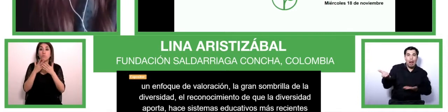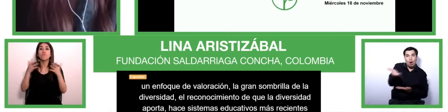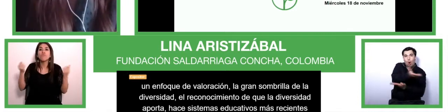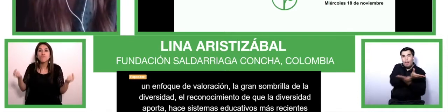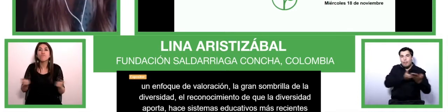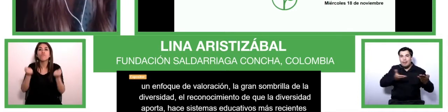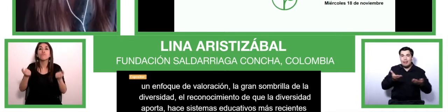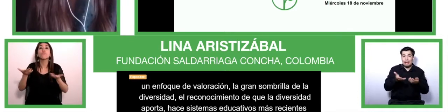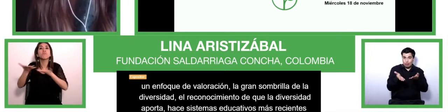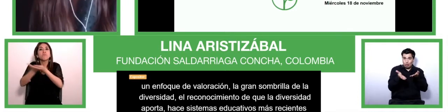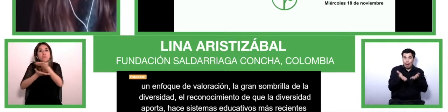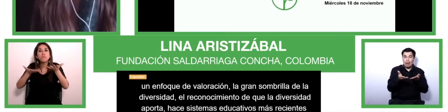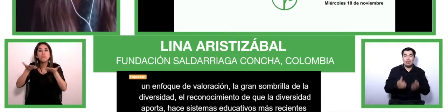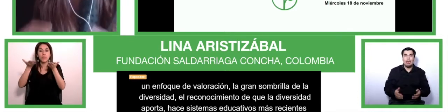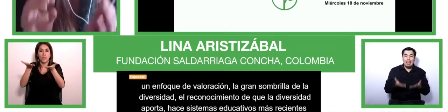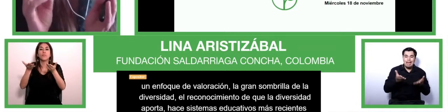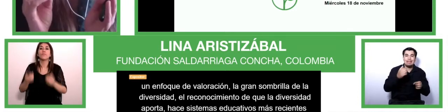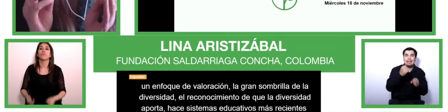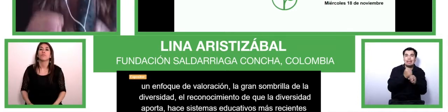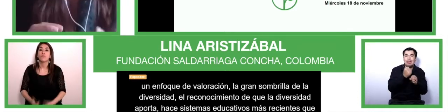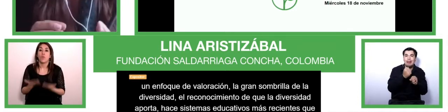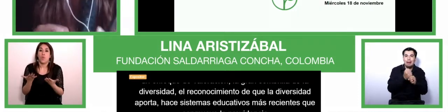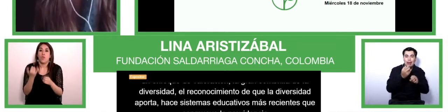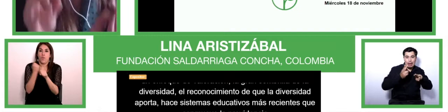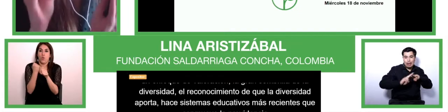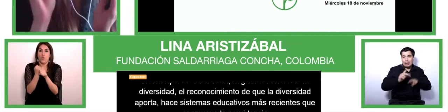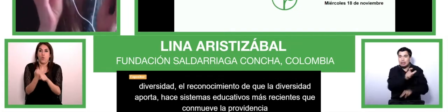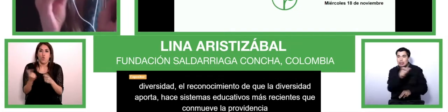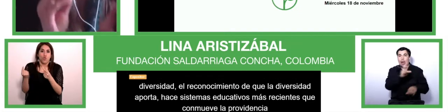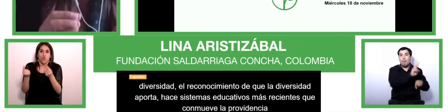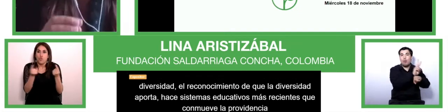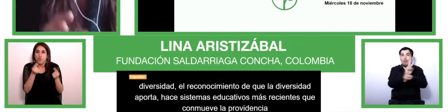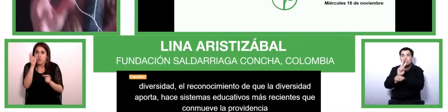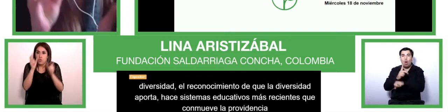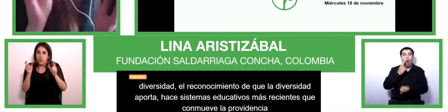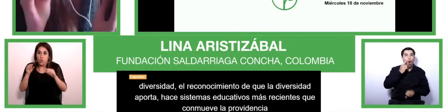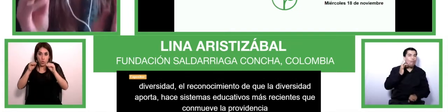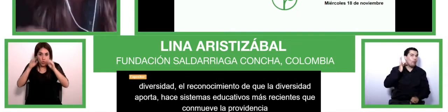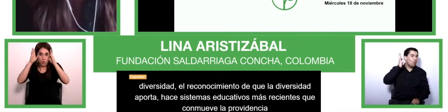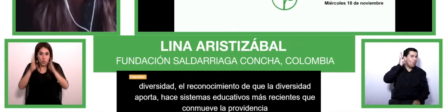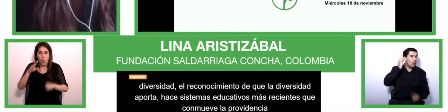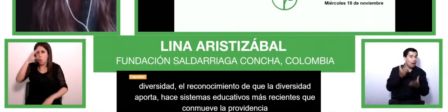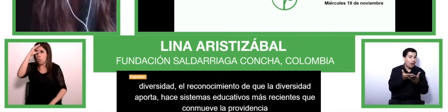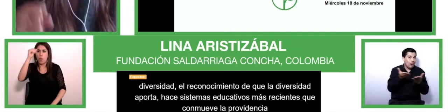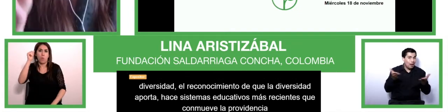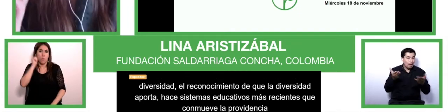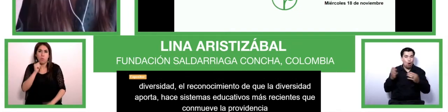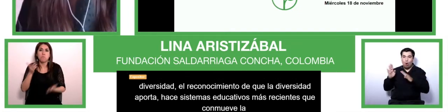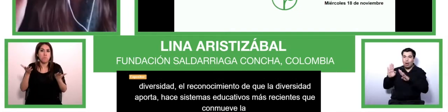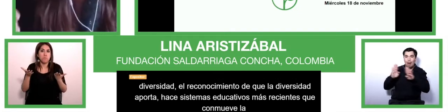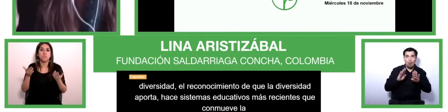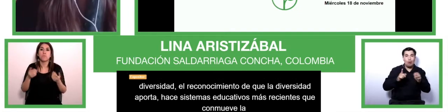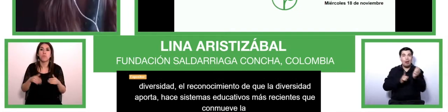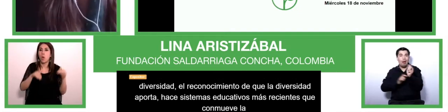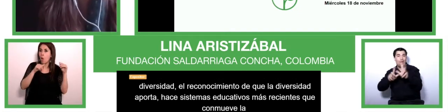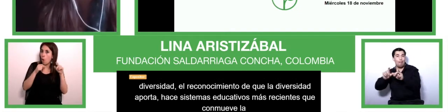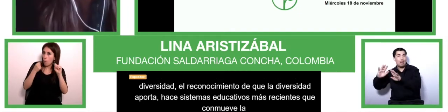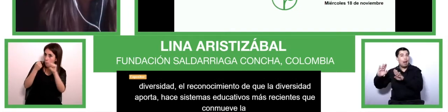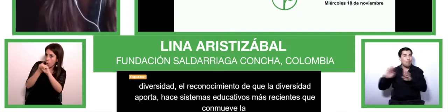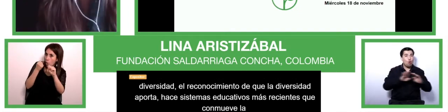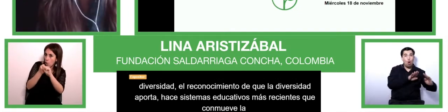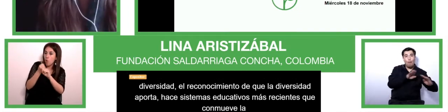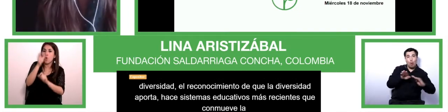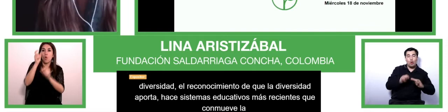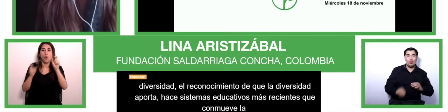convivencia. Entonces ahí también ese trabajo que hacen las maestras, los maestros, con el apoyo de